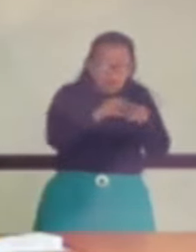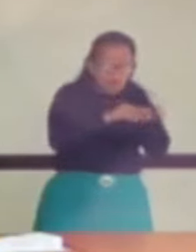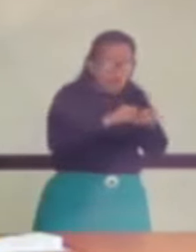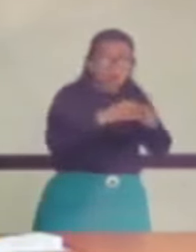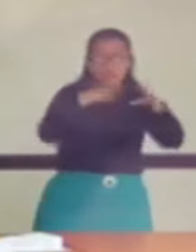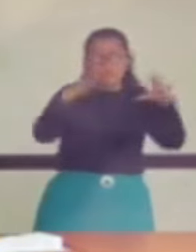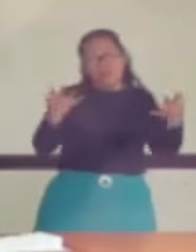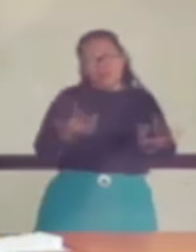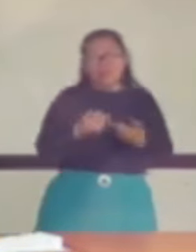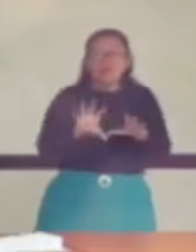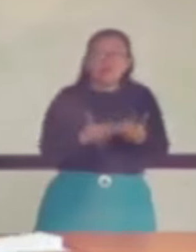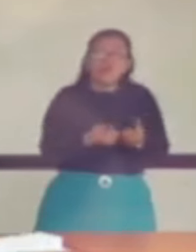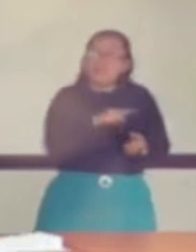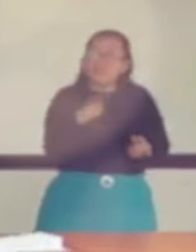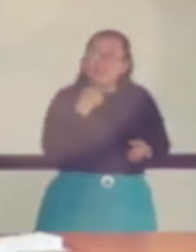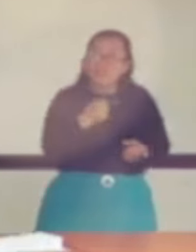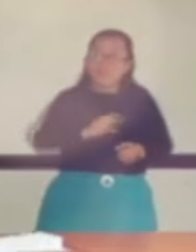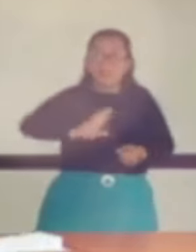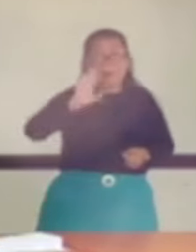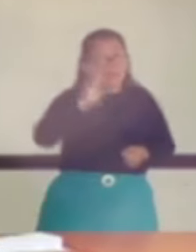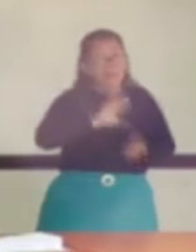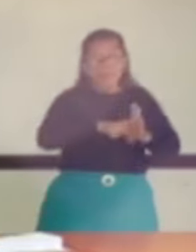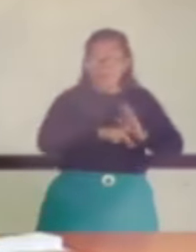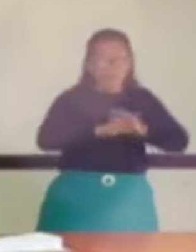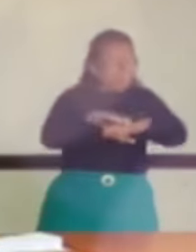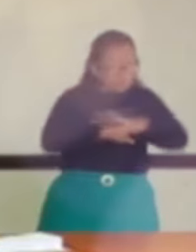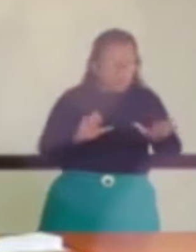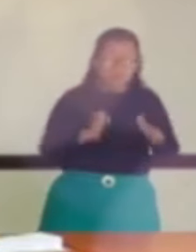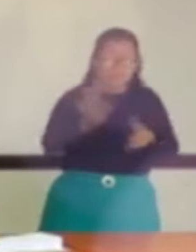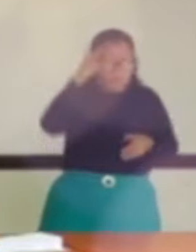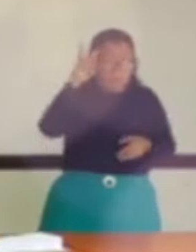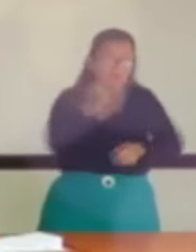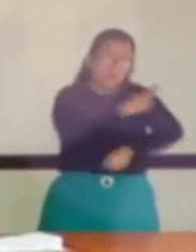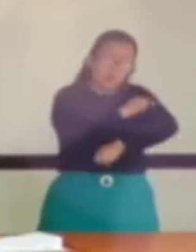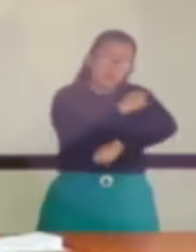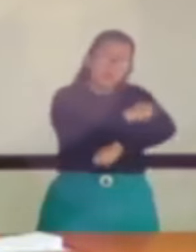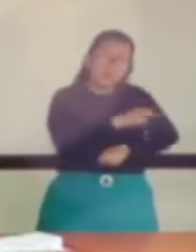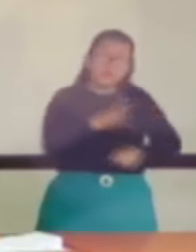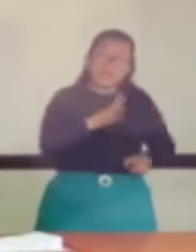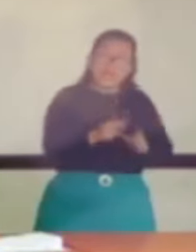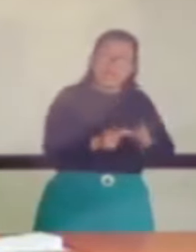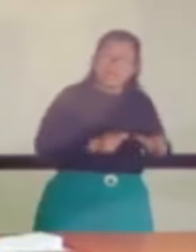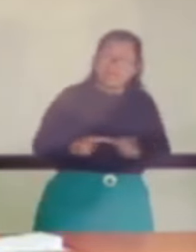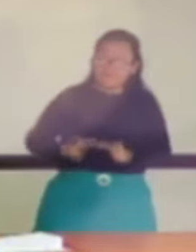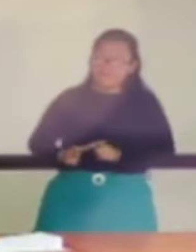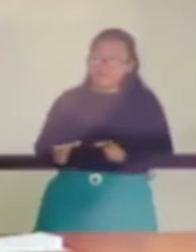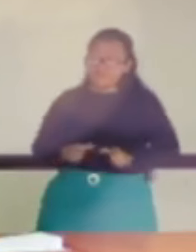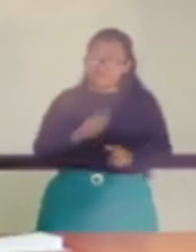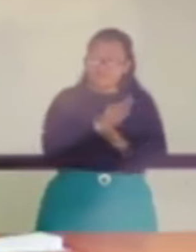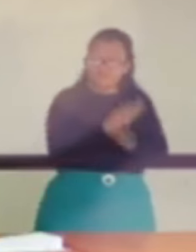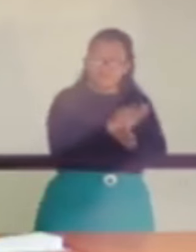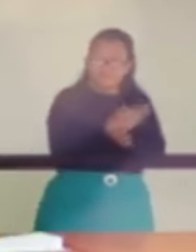garantizar que esto no vuelva a ocurrir? Porque al final de cuentas los hospitales tienen controles de